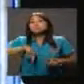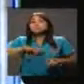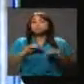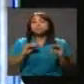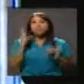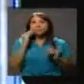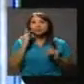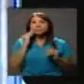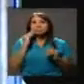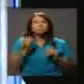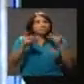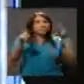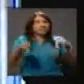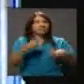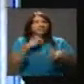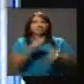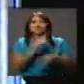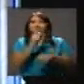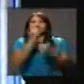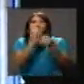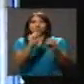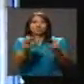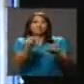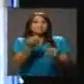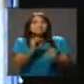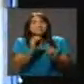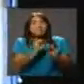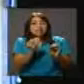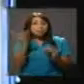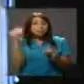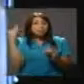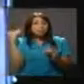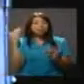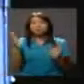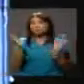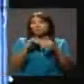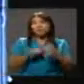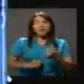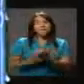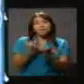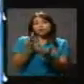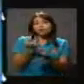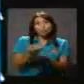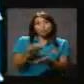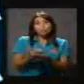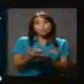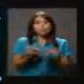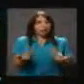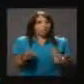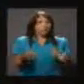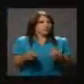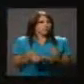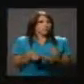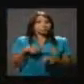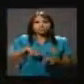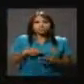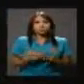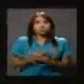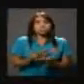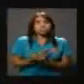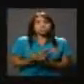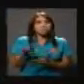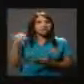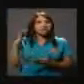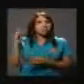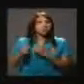que mucha gente dijo es imposible sin un famoso caminar sin el apoyo económico tradicional del que no tenemos ahora tampoco como partido emergente no lo tuvimos hace 5